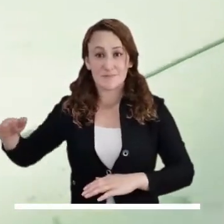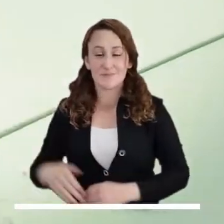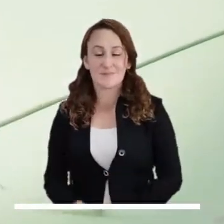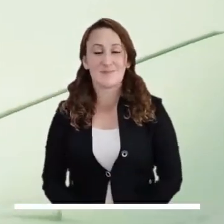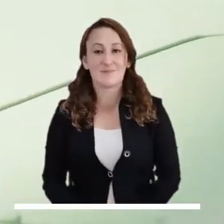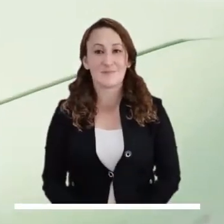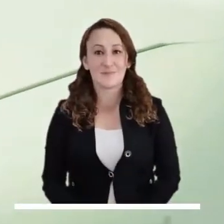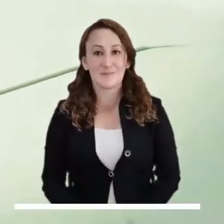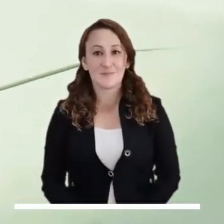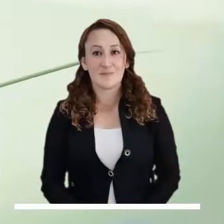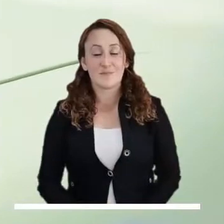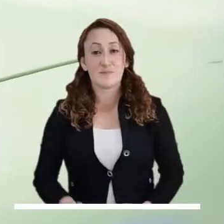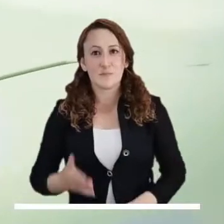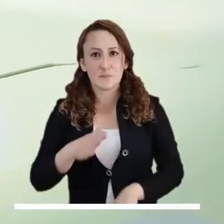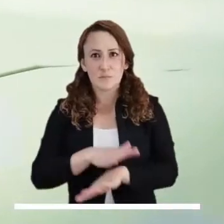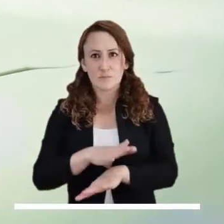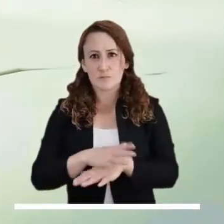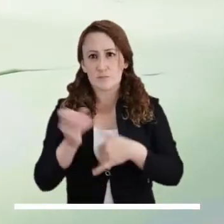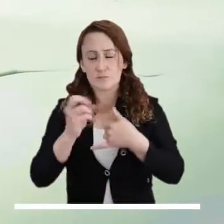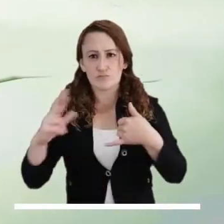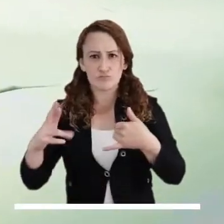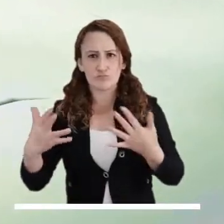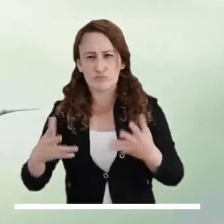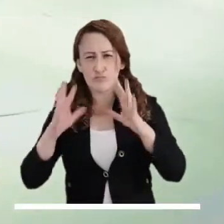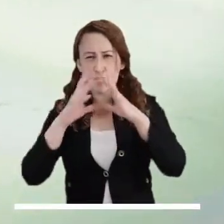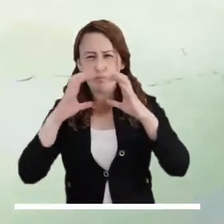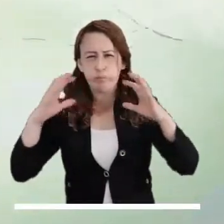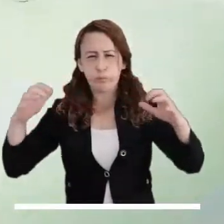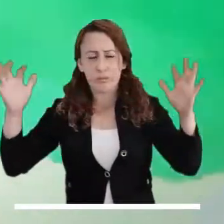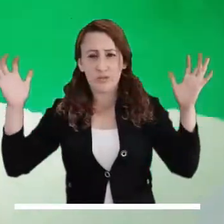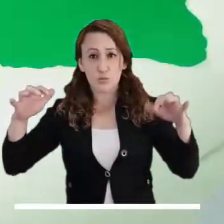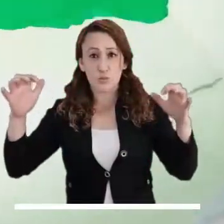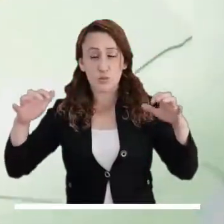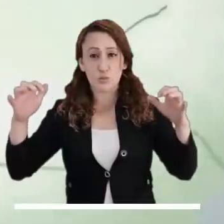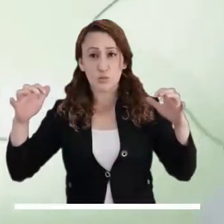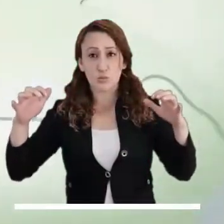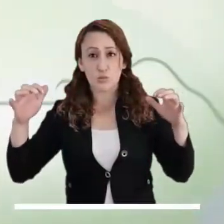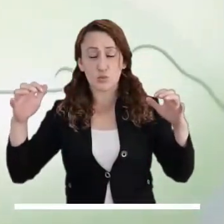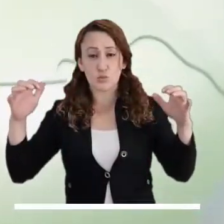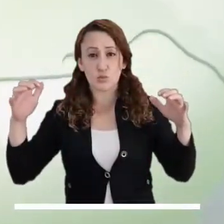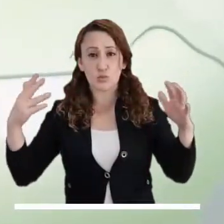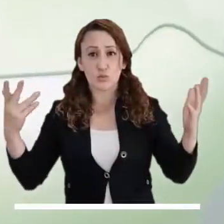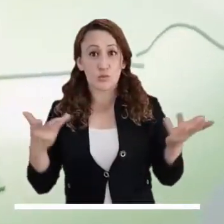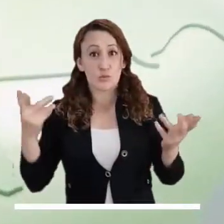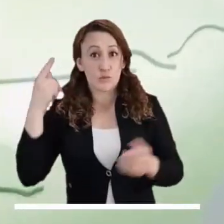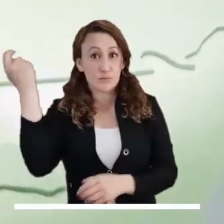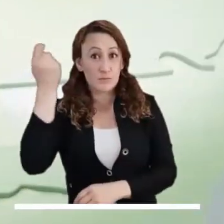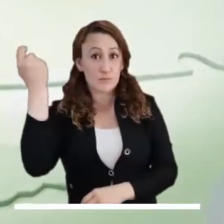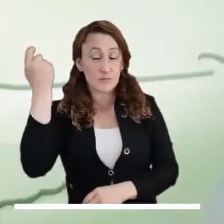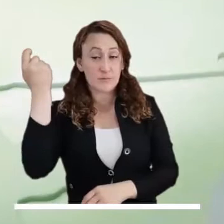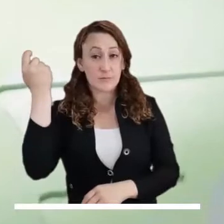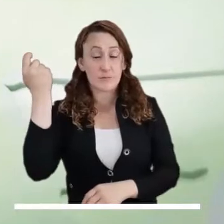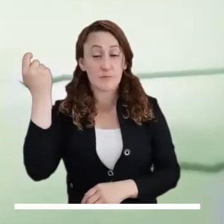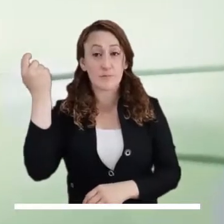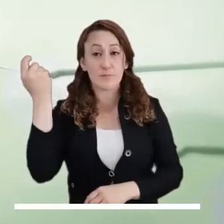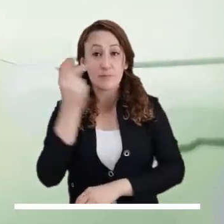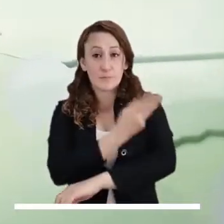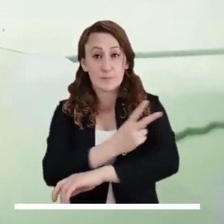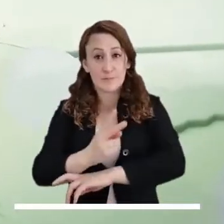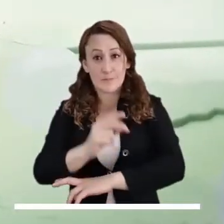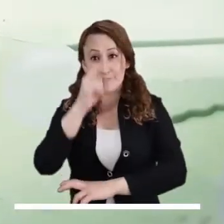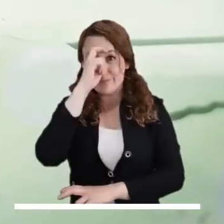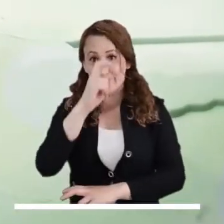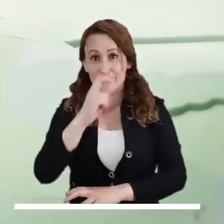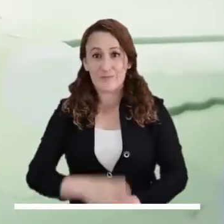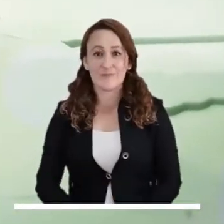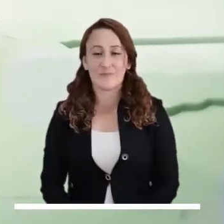Los Santanderes, Boyacá y sectores de montaña de Tolima. La Orinoquía promete una tarde entre seminublada y encapotada, con lluvias